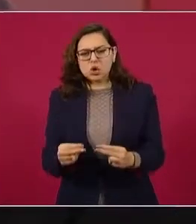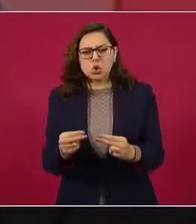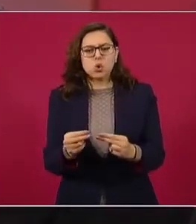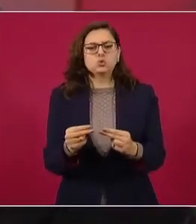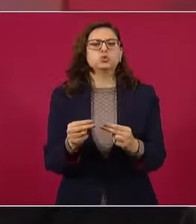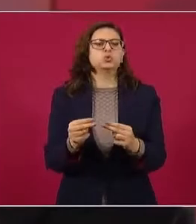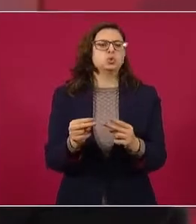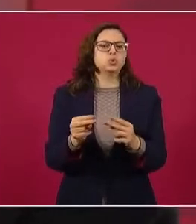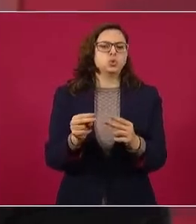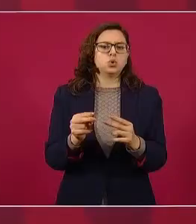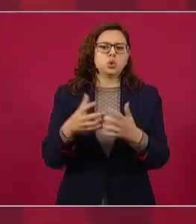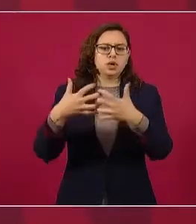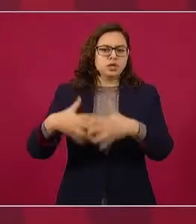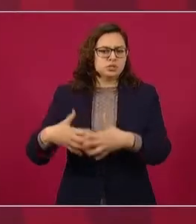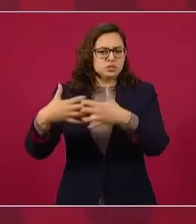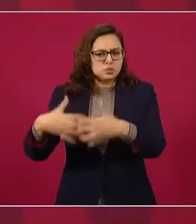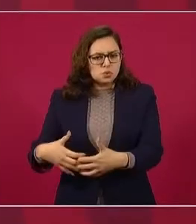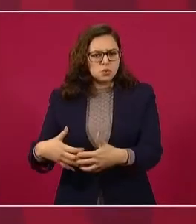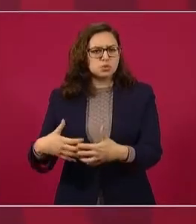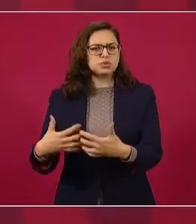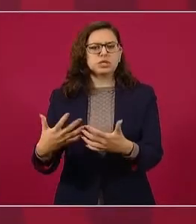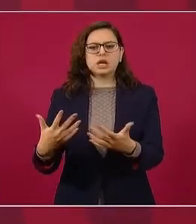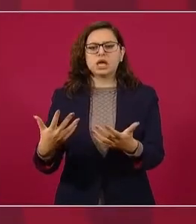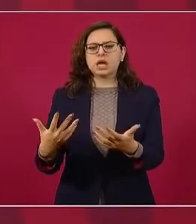o industrial,